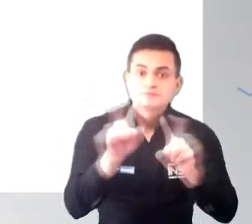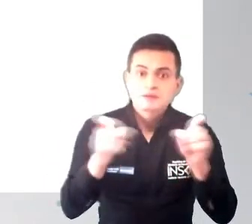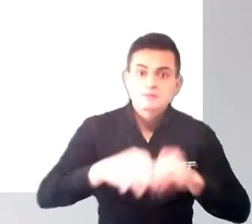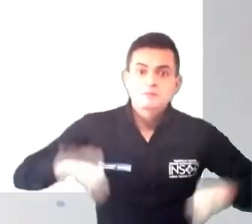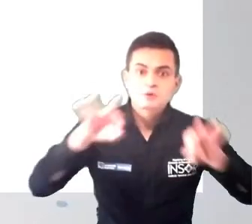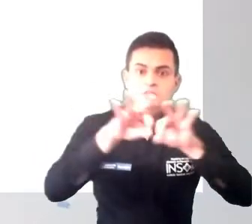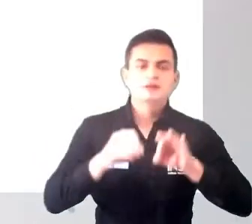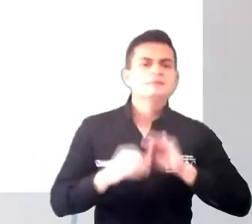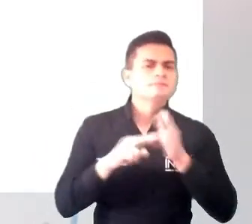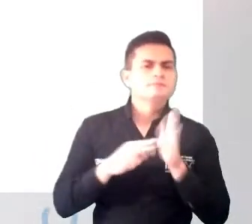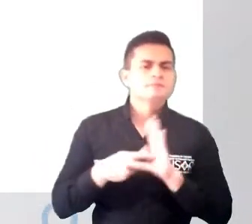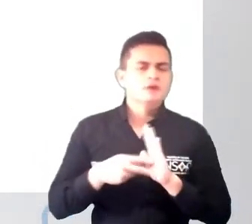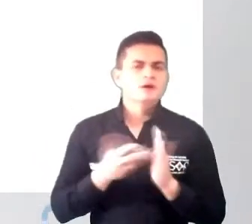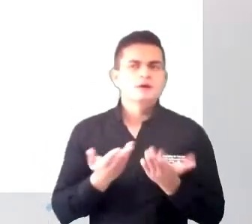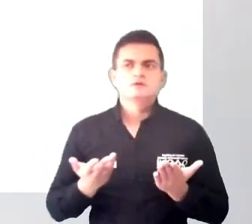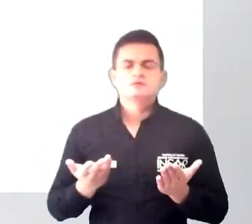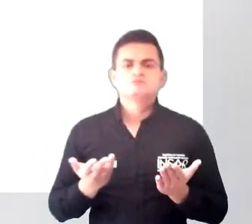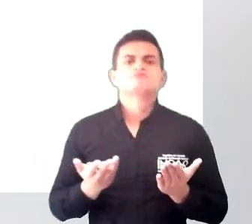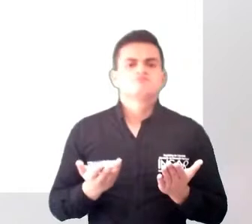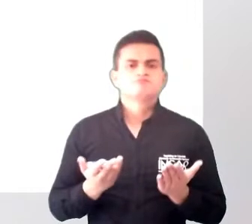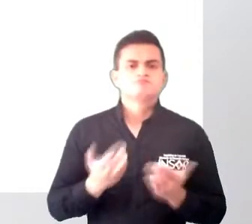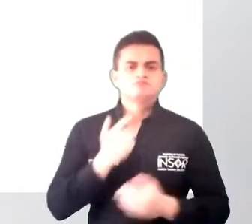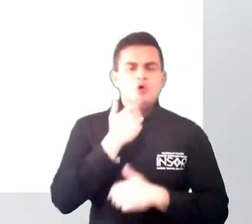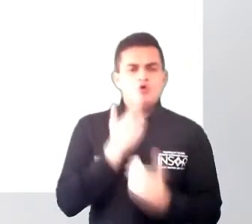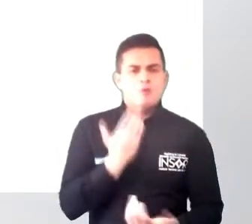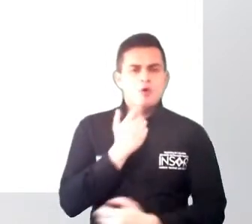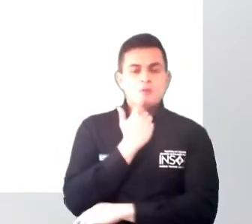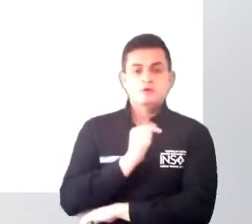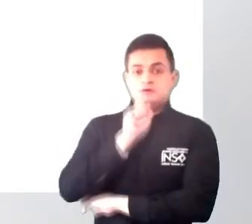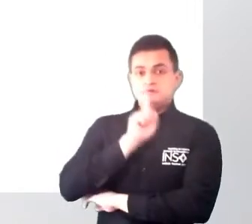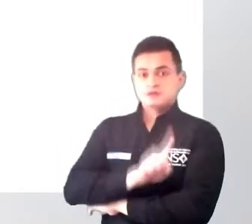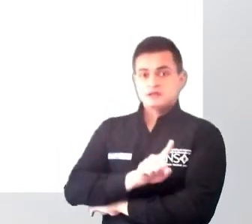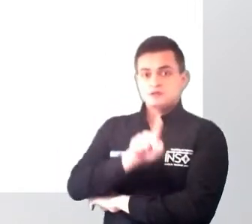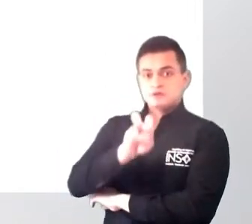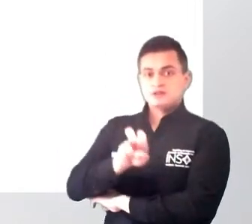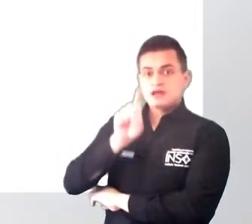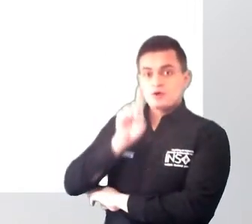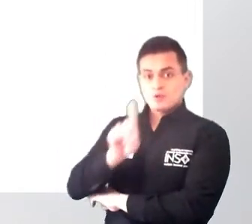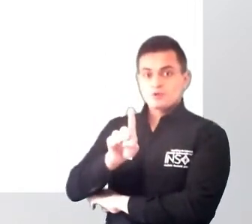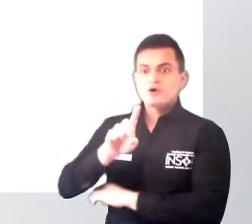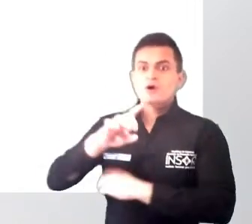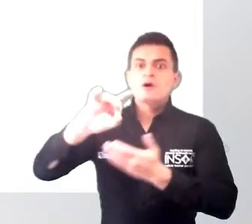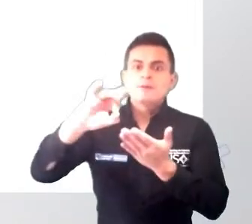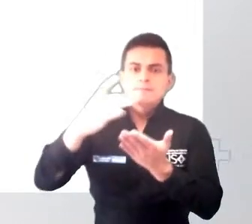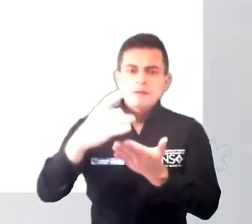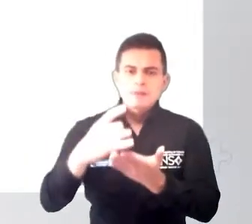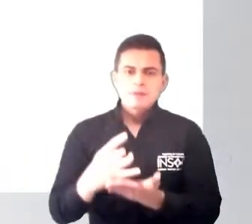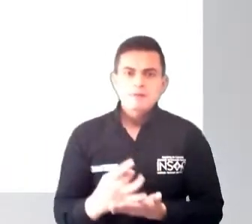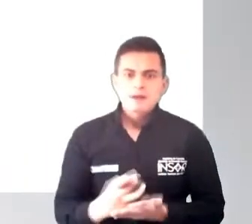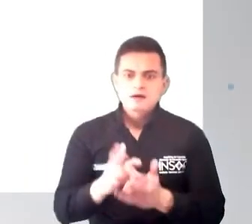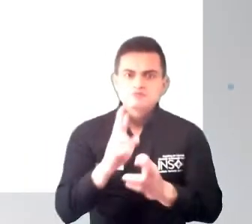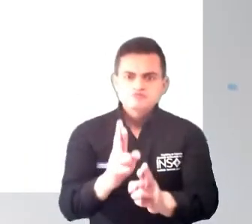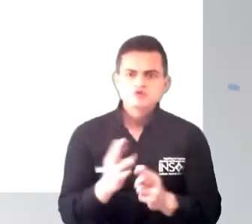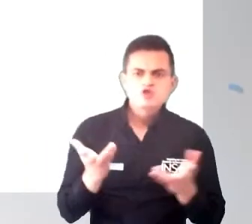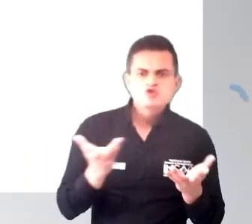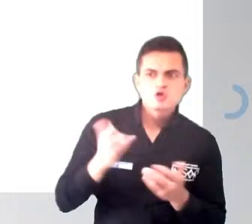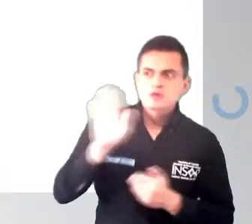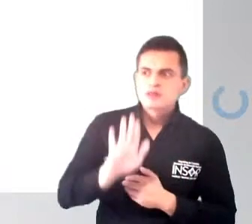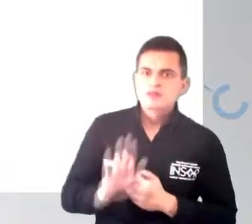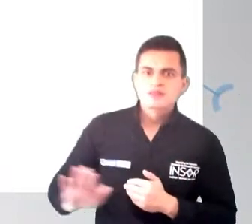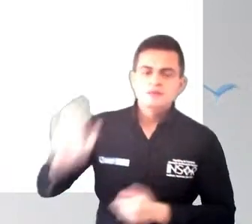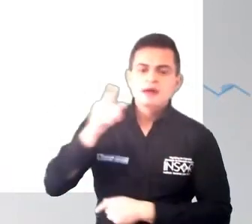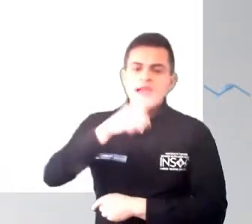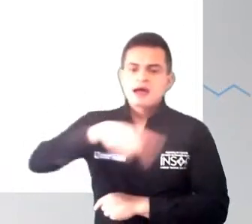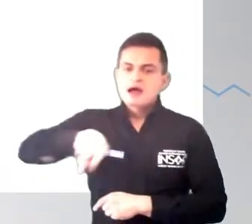cómo de pronto los 171 que estábamos respondiendo de dónde éramos, ahorita tenemos